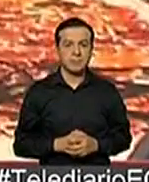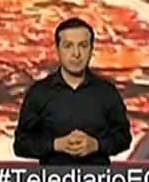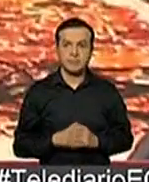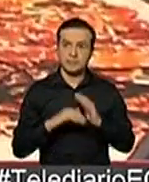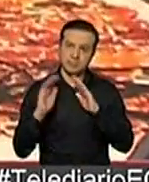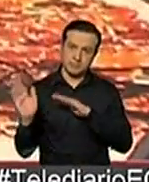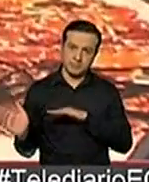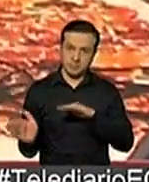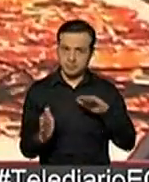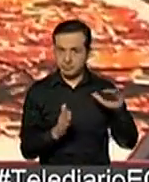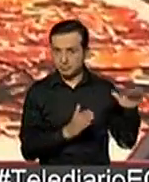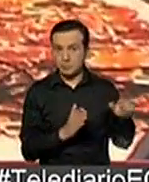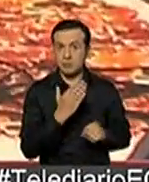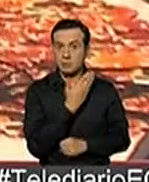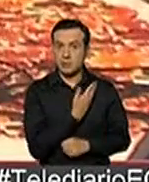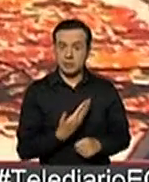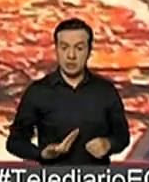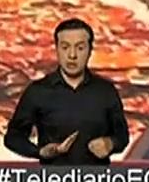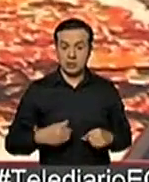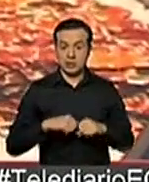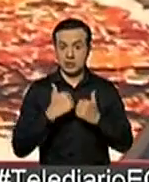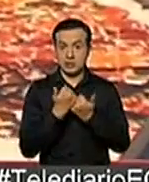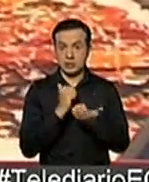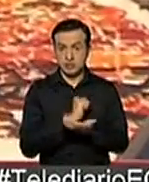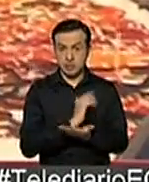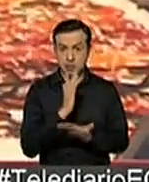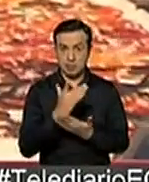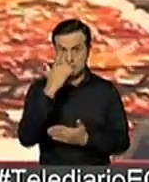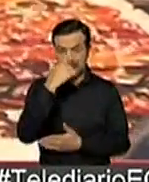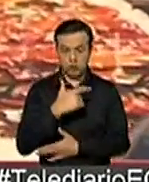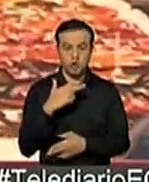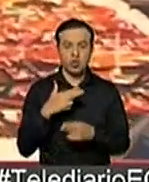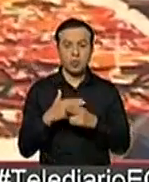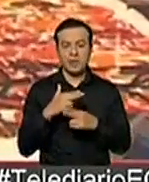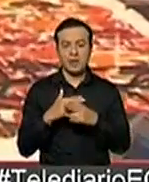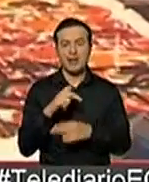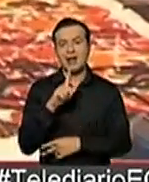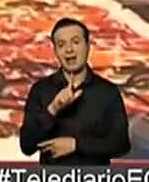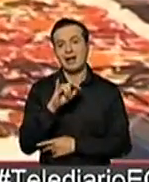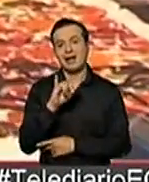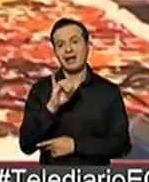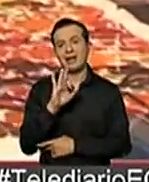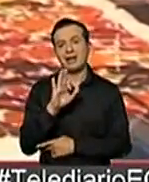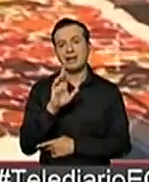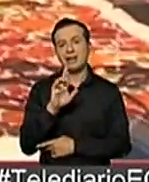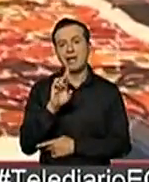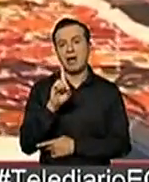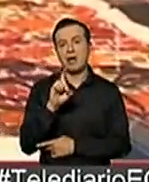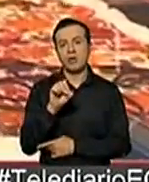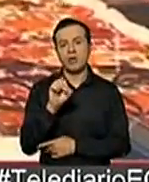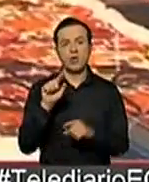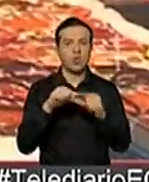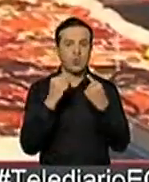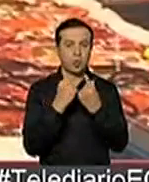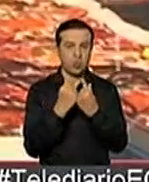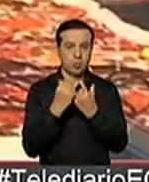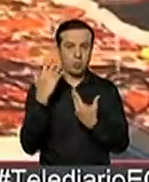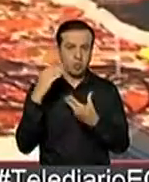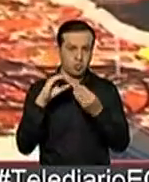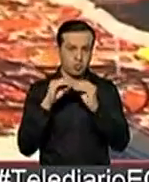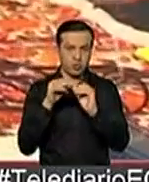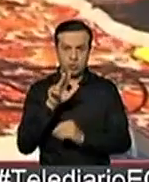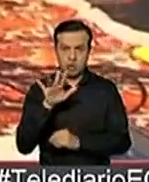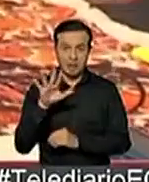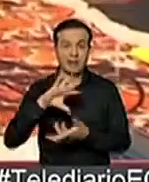Vamos a cambiar de tema. El presidente de la Asamblea Nacional, César Litardo, confirmó que los asambleístas de la bancada de la Revolución Ciudadana tramitan su